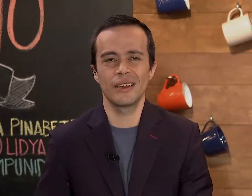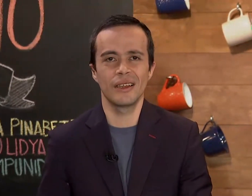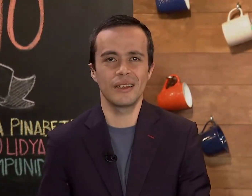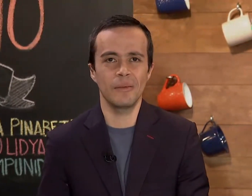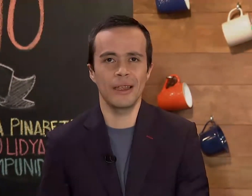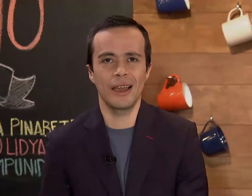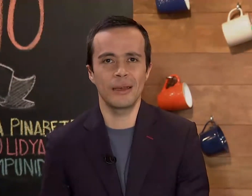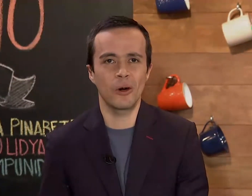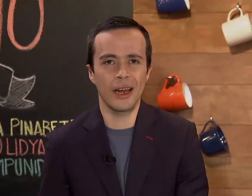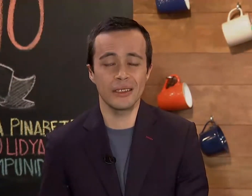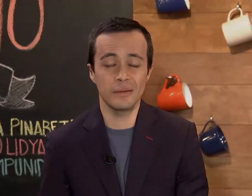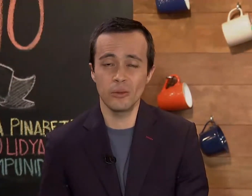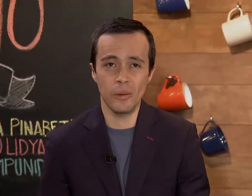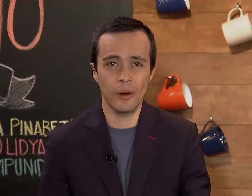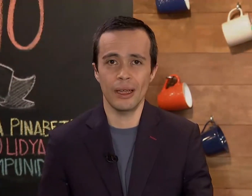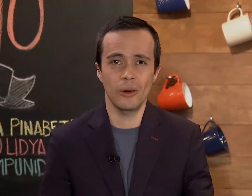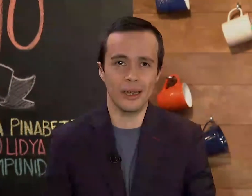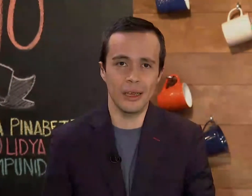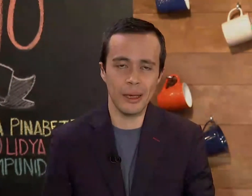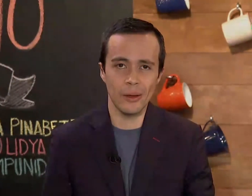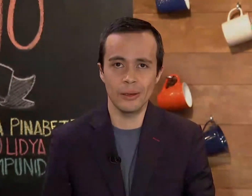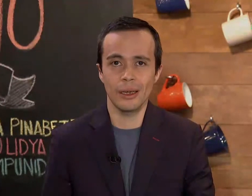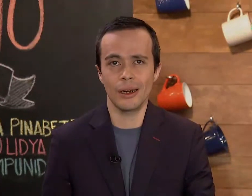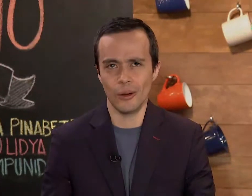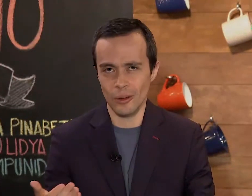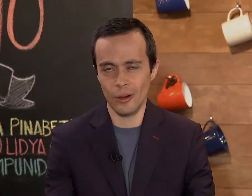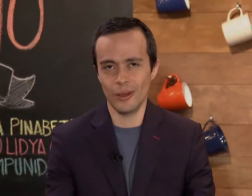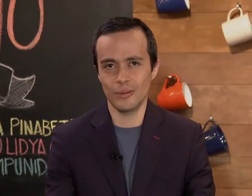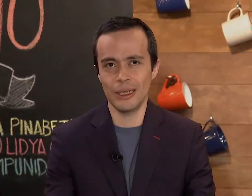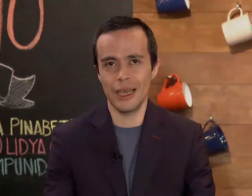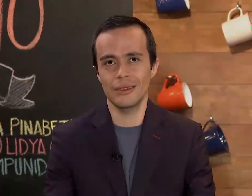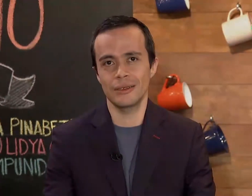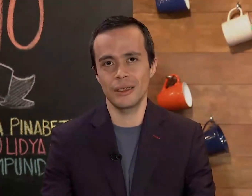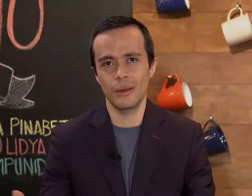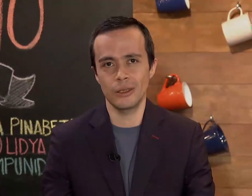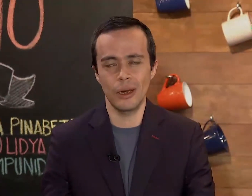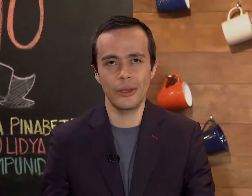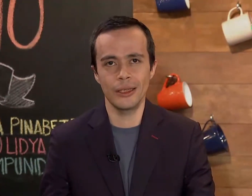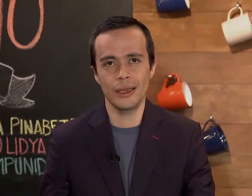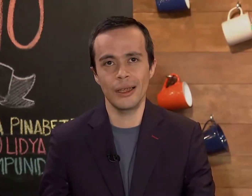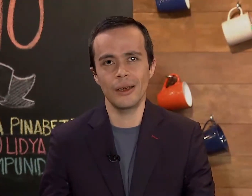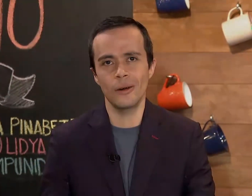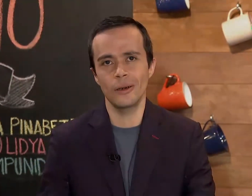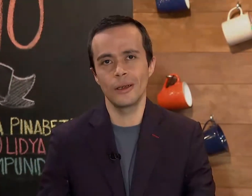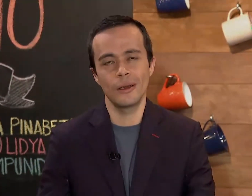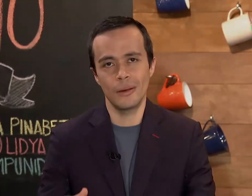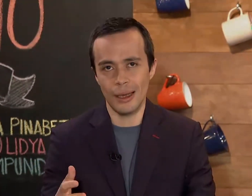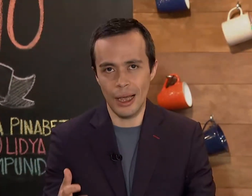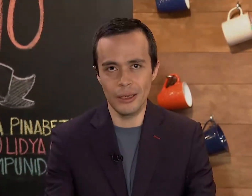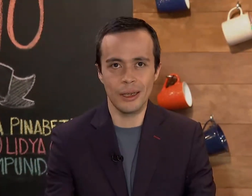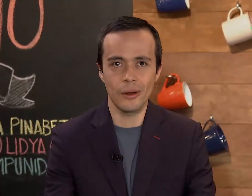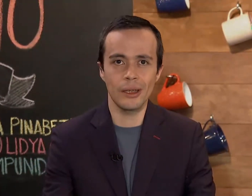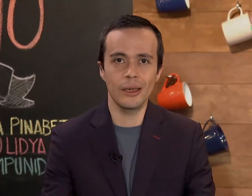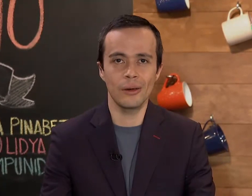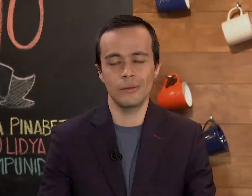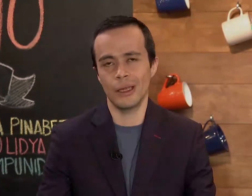el tema de la democracia. Muy poca democracia ha habido. Recordó lo de 2006, estimada Sula audiencia, y dijo,